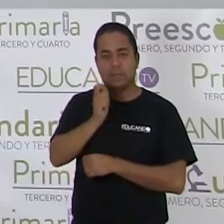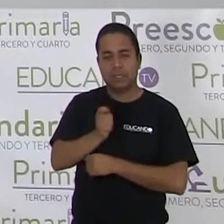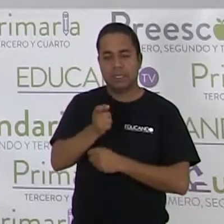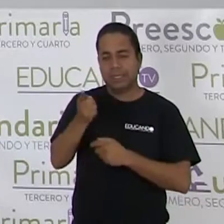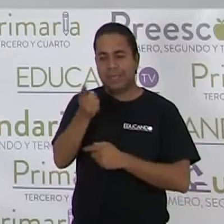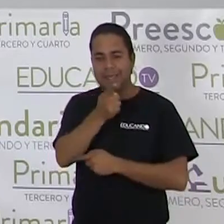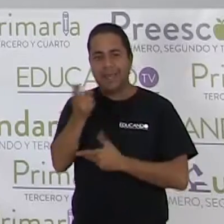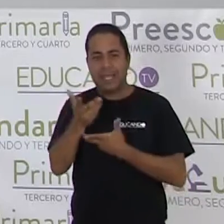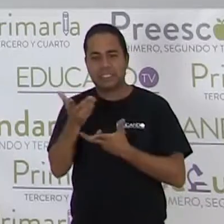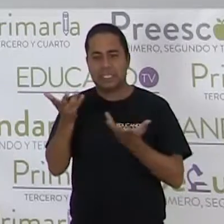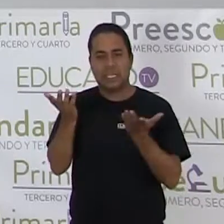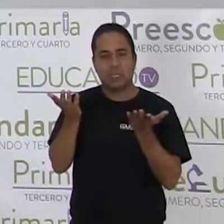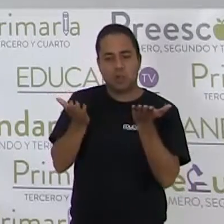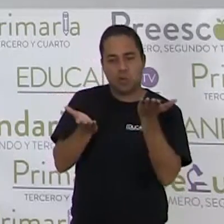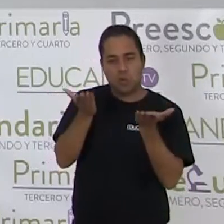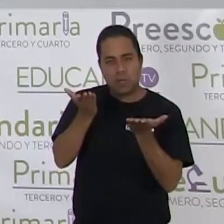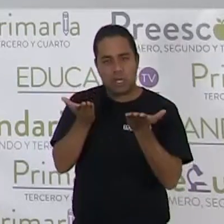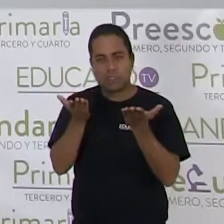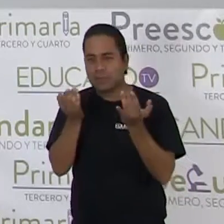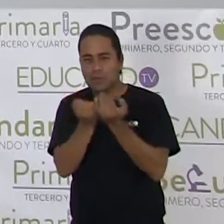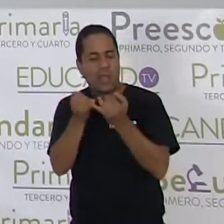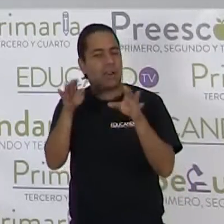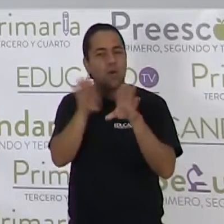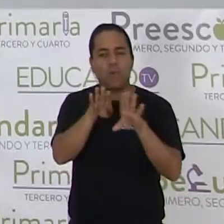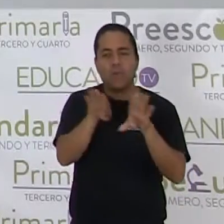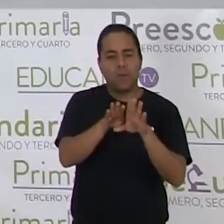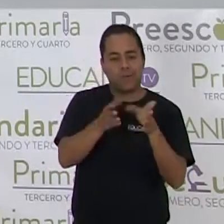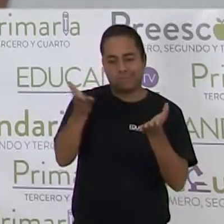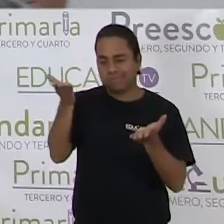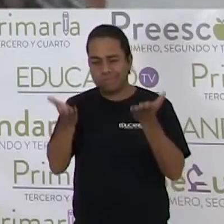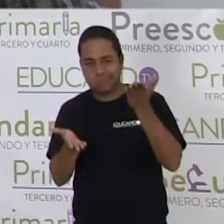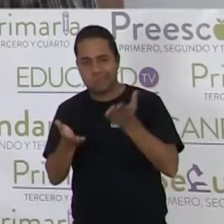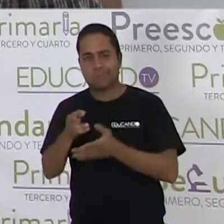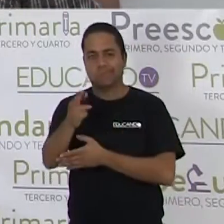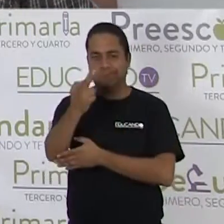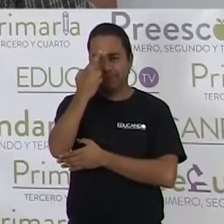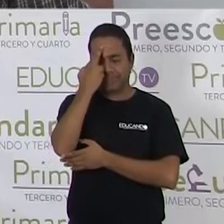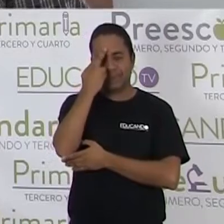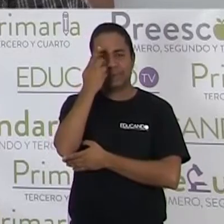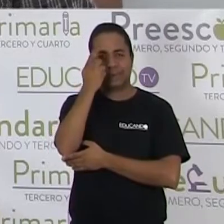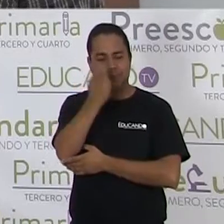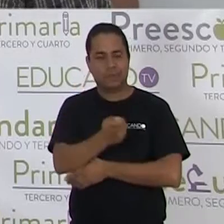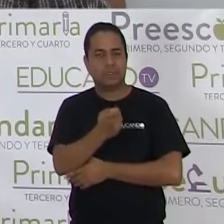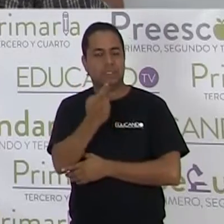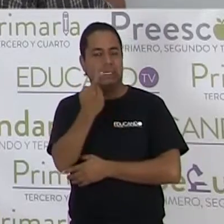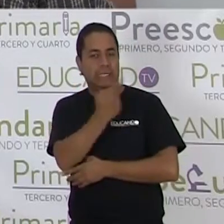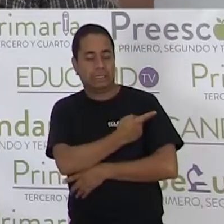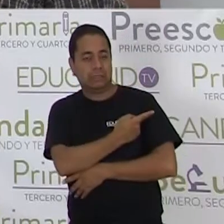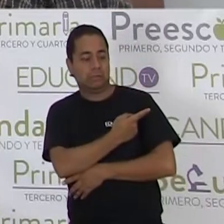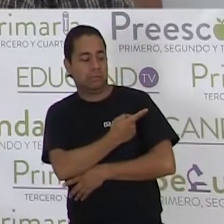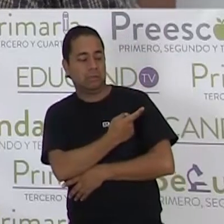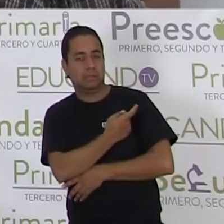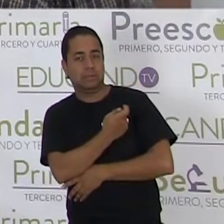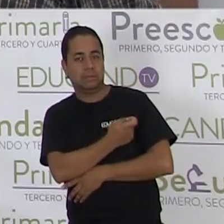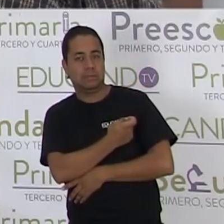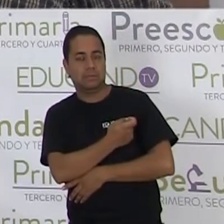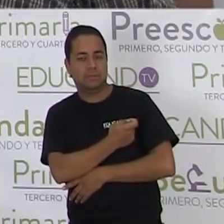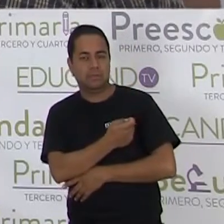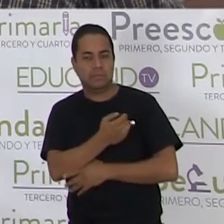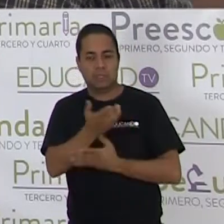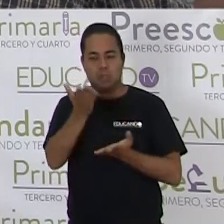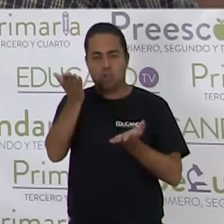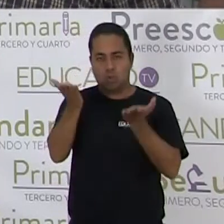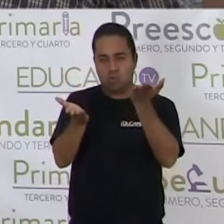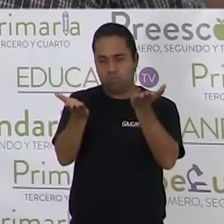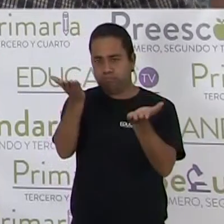la comparación. Acuérdate que también vimos que esta parte de acá es